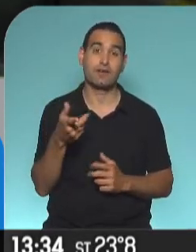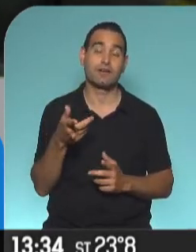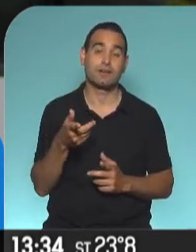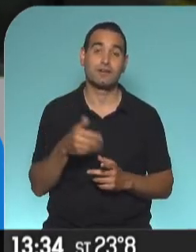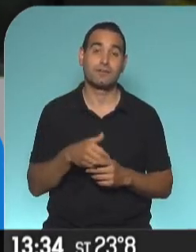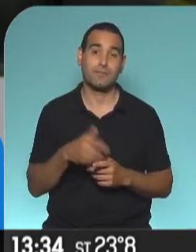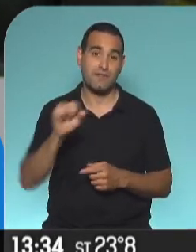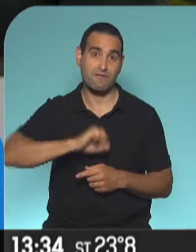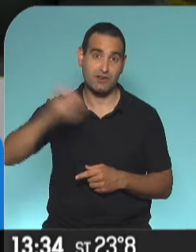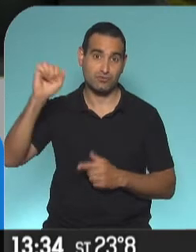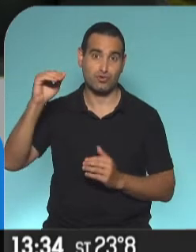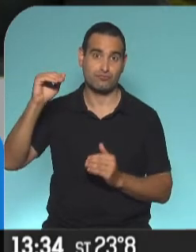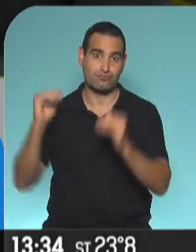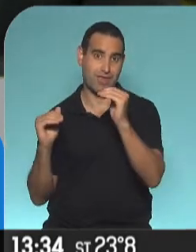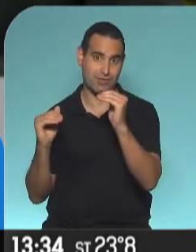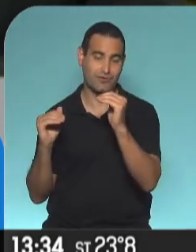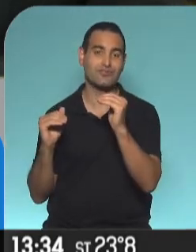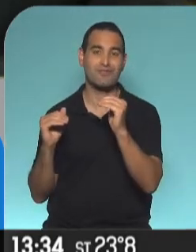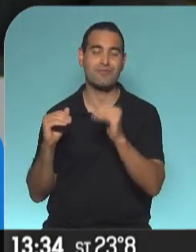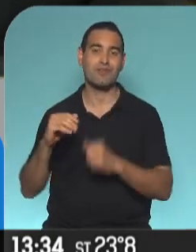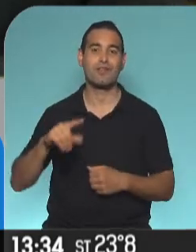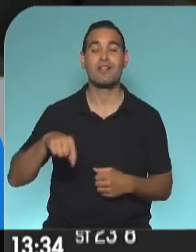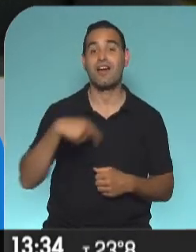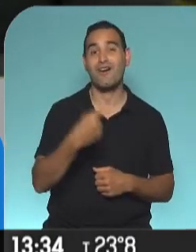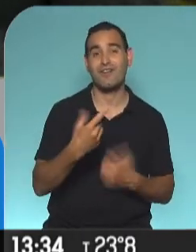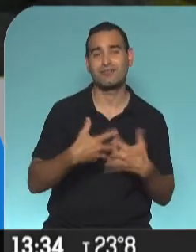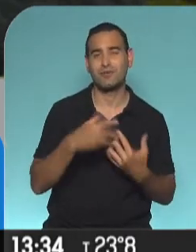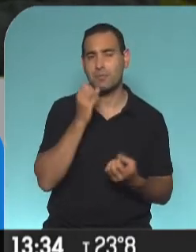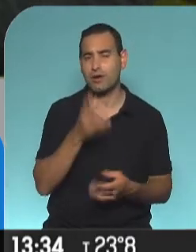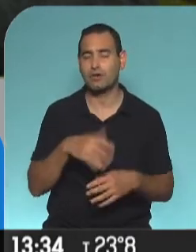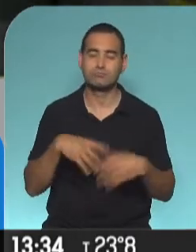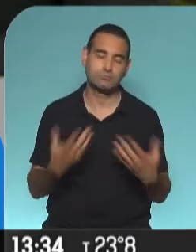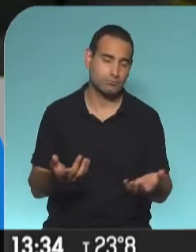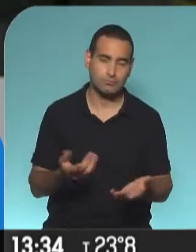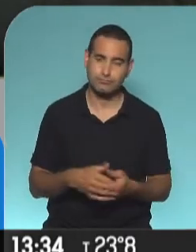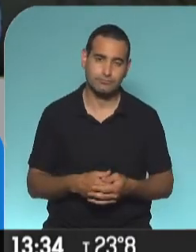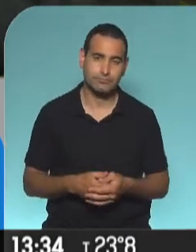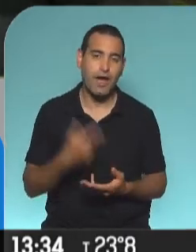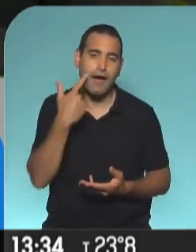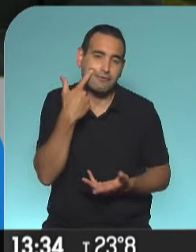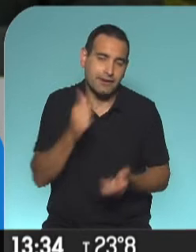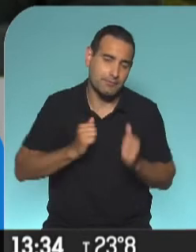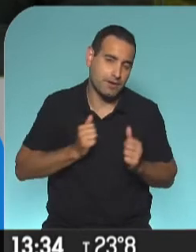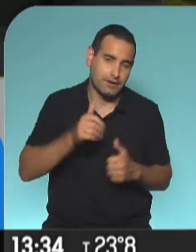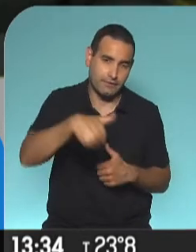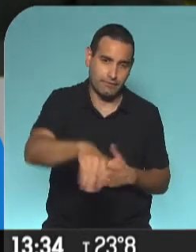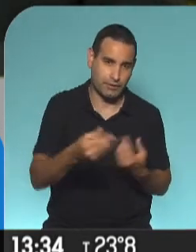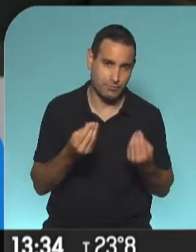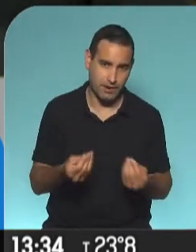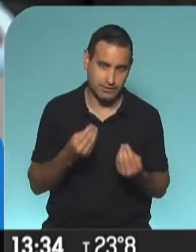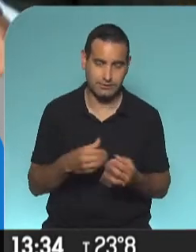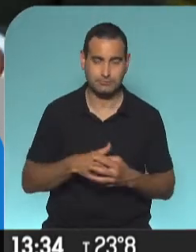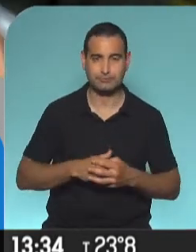espera de inflación, claro. 21-30%, pero la otra sería mejor. Pero esto sí se cumplirán todas las hipótesis que se esperan de